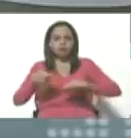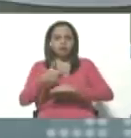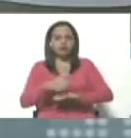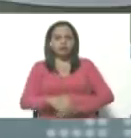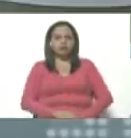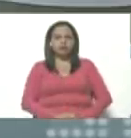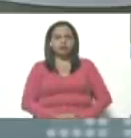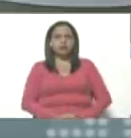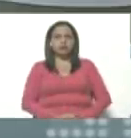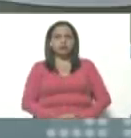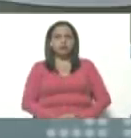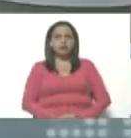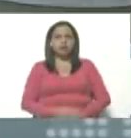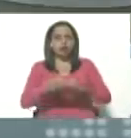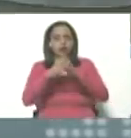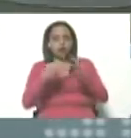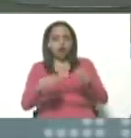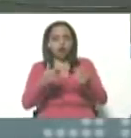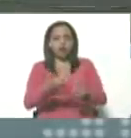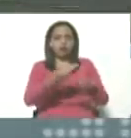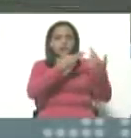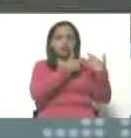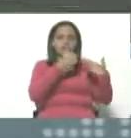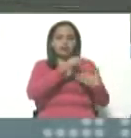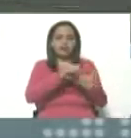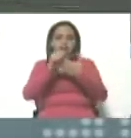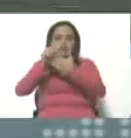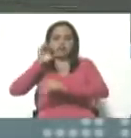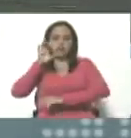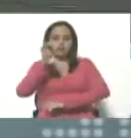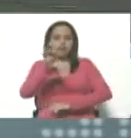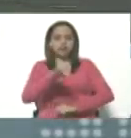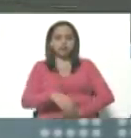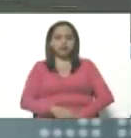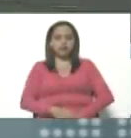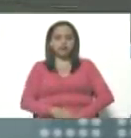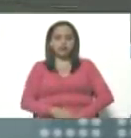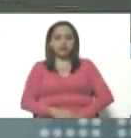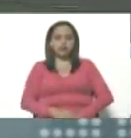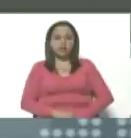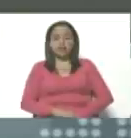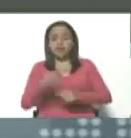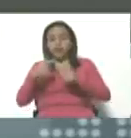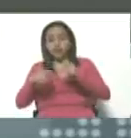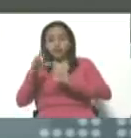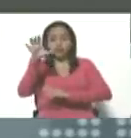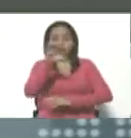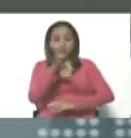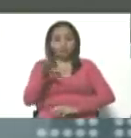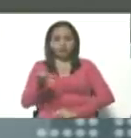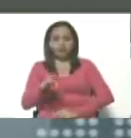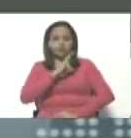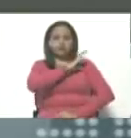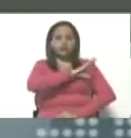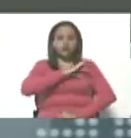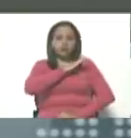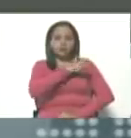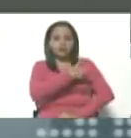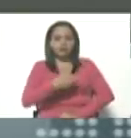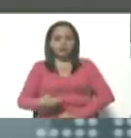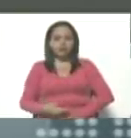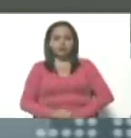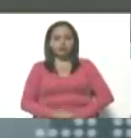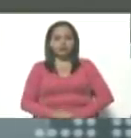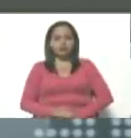gobernadoras, con todas las autoridades y líderes del país a nivel regional y toda la comisión presidencial